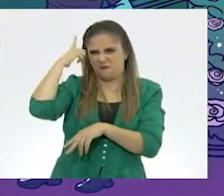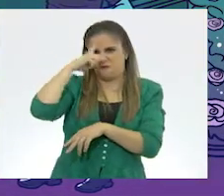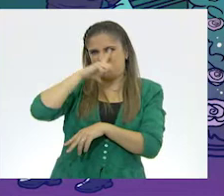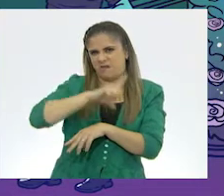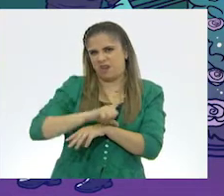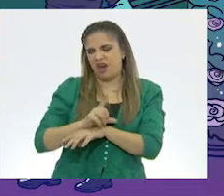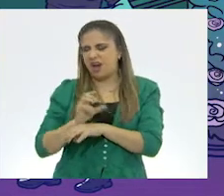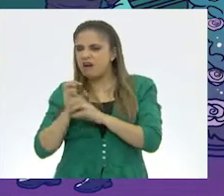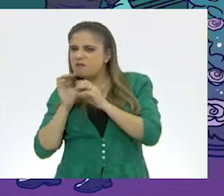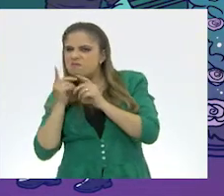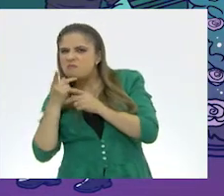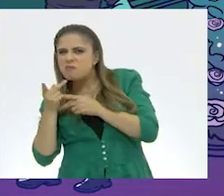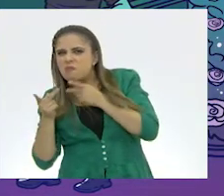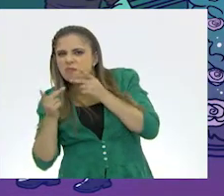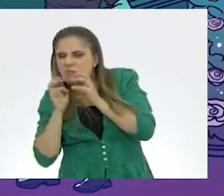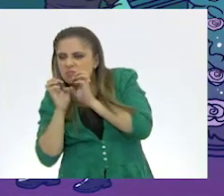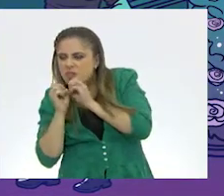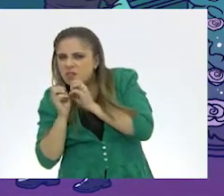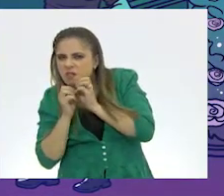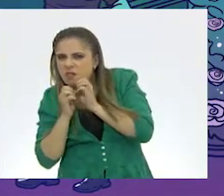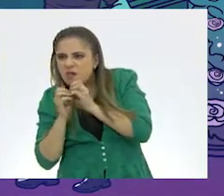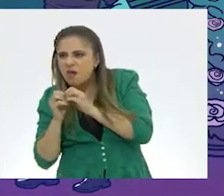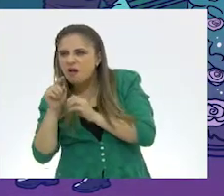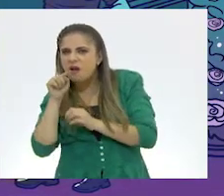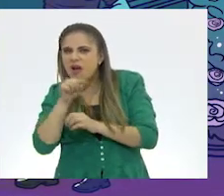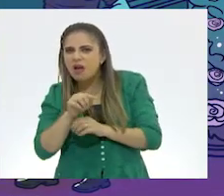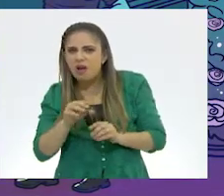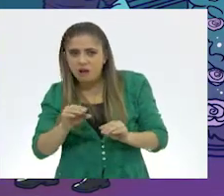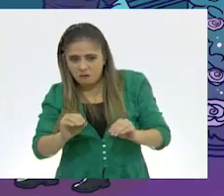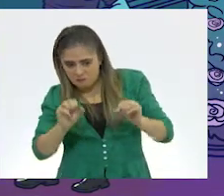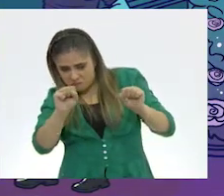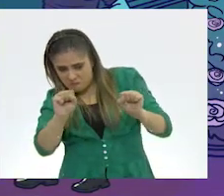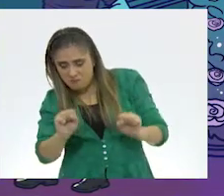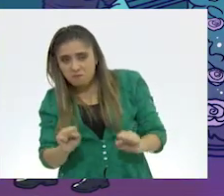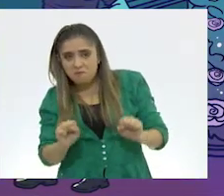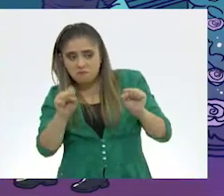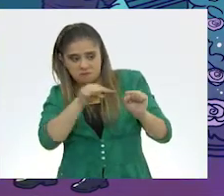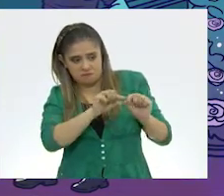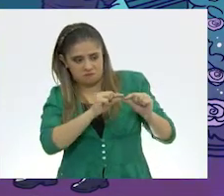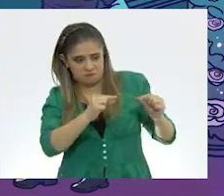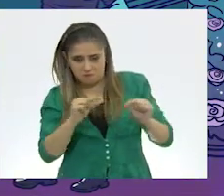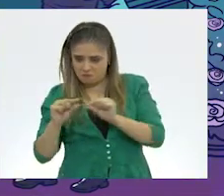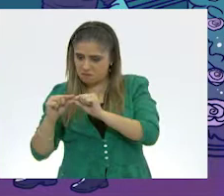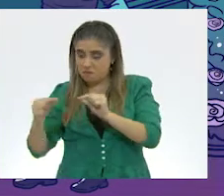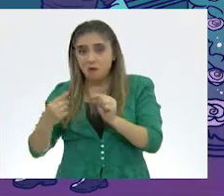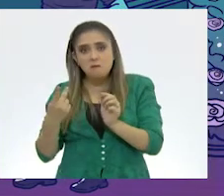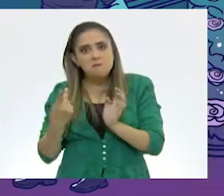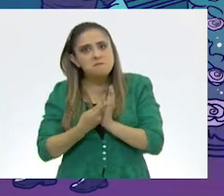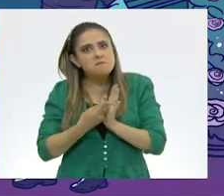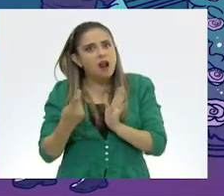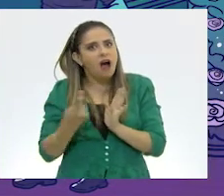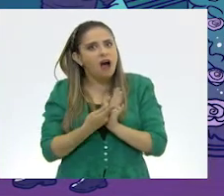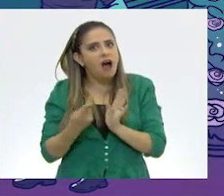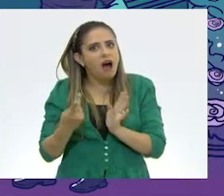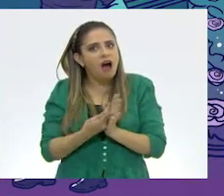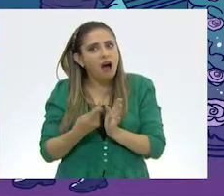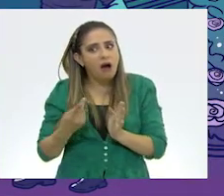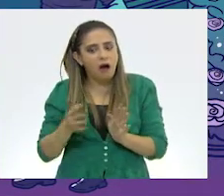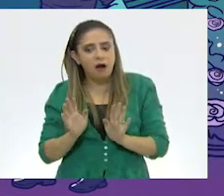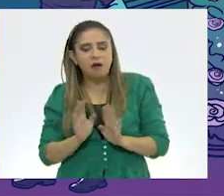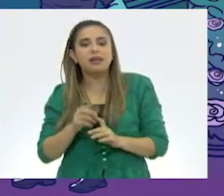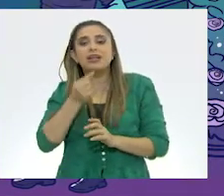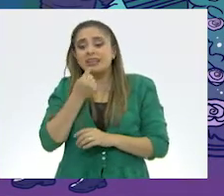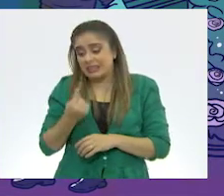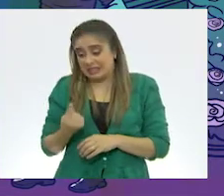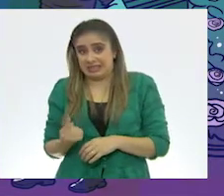una frase indulgente. «¿Y las manijas son de plata?» Pero he aquí que de pronto un